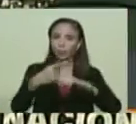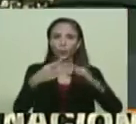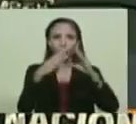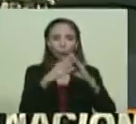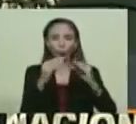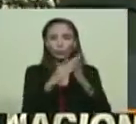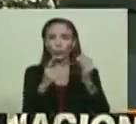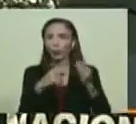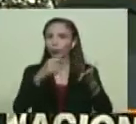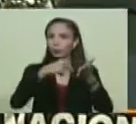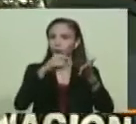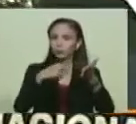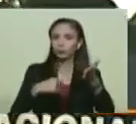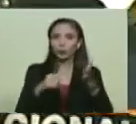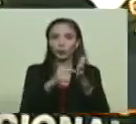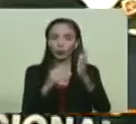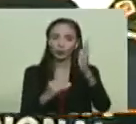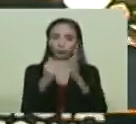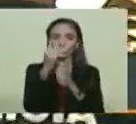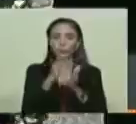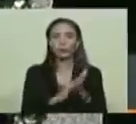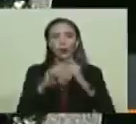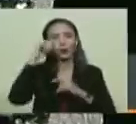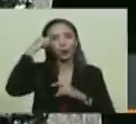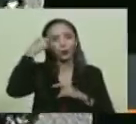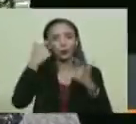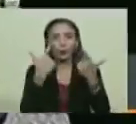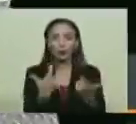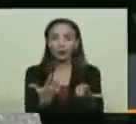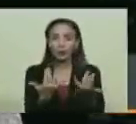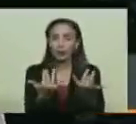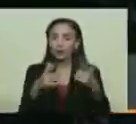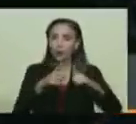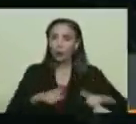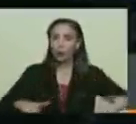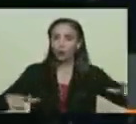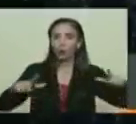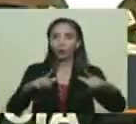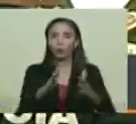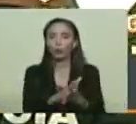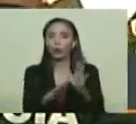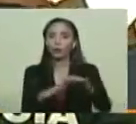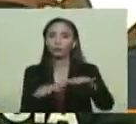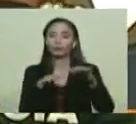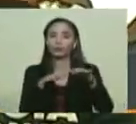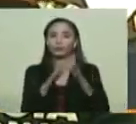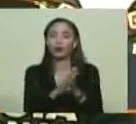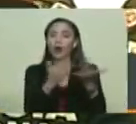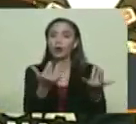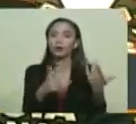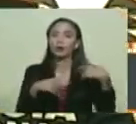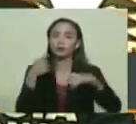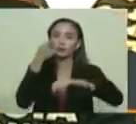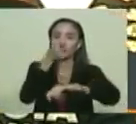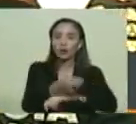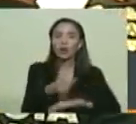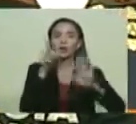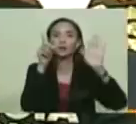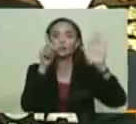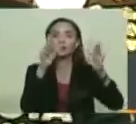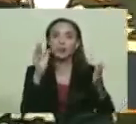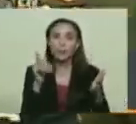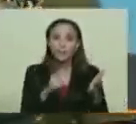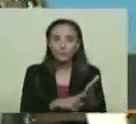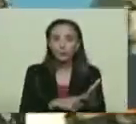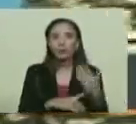los requisitos. Recordemos entonces que nos encontramos en el Poliedro de Caracas a propósito del acto de graduación de